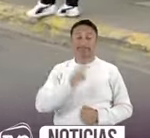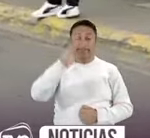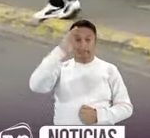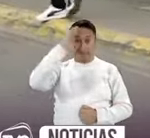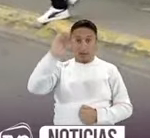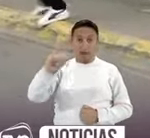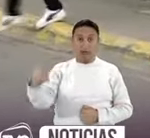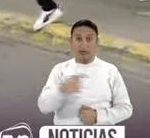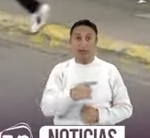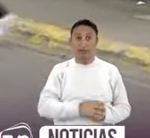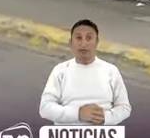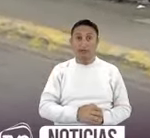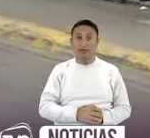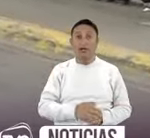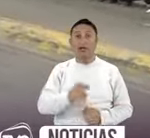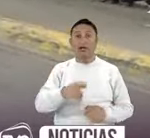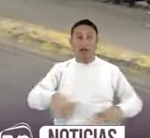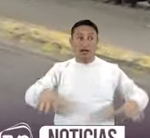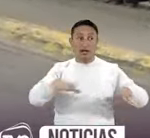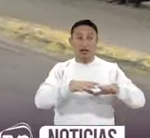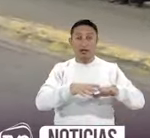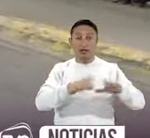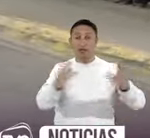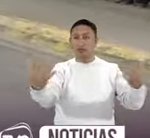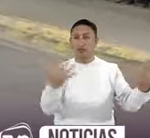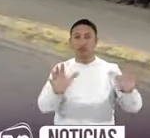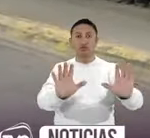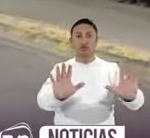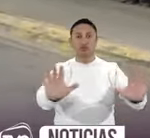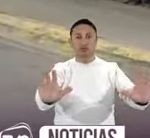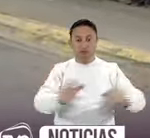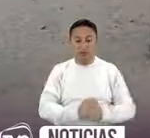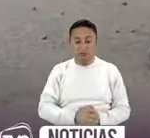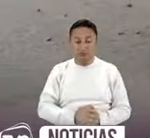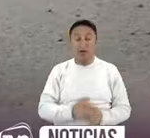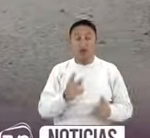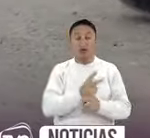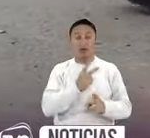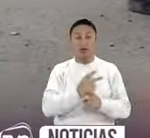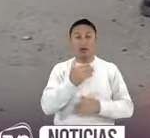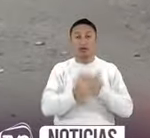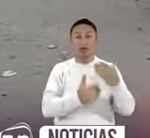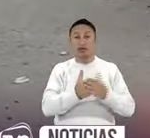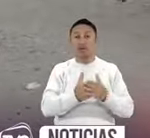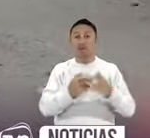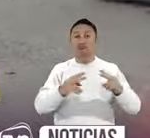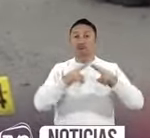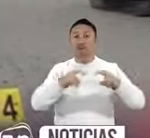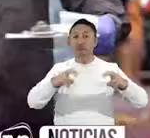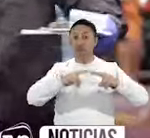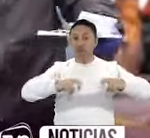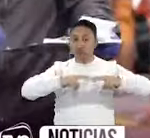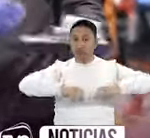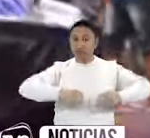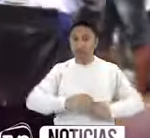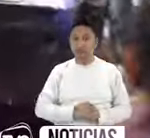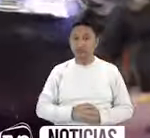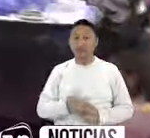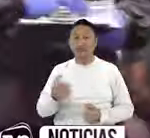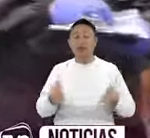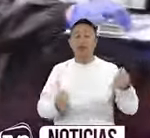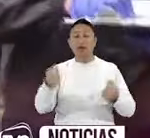evitó que la escena del crimen se contamine y así salvaguardar el proceso investigativo. El vehículo utilizado